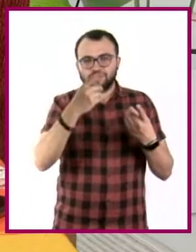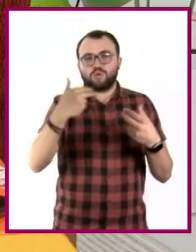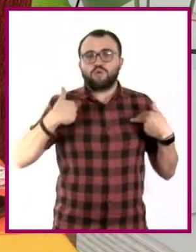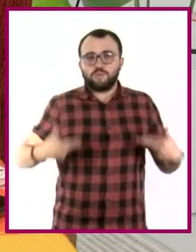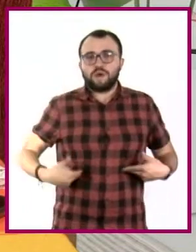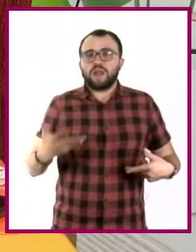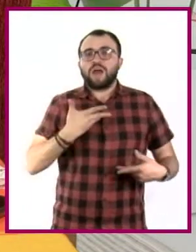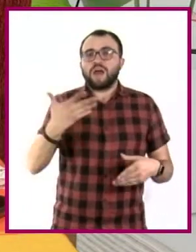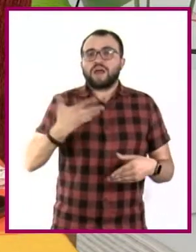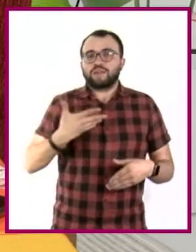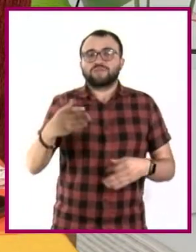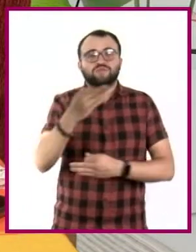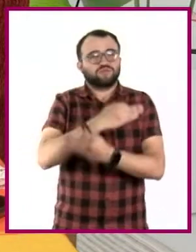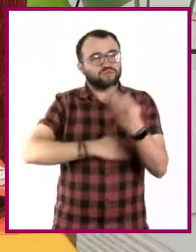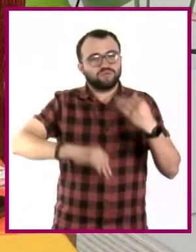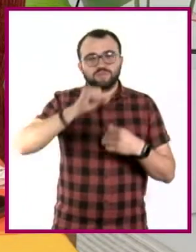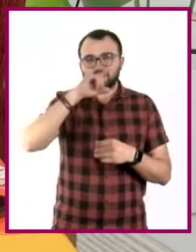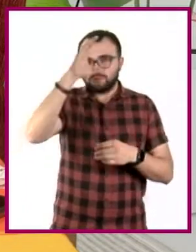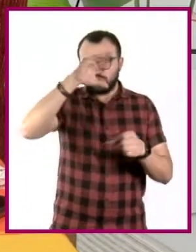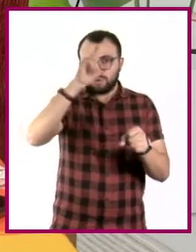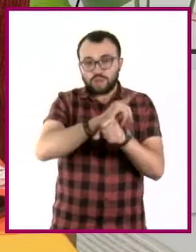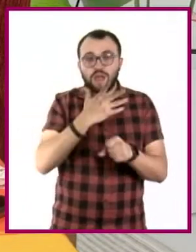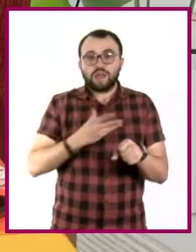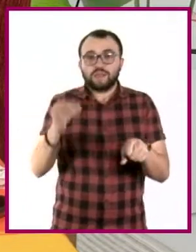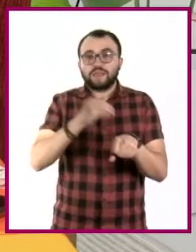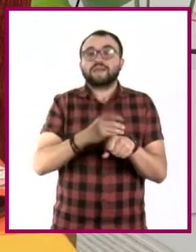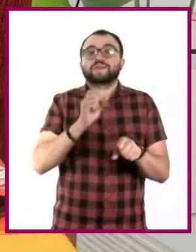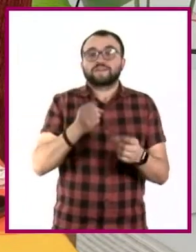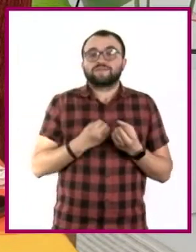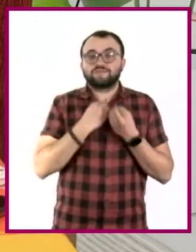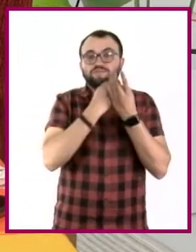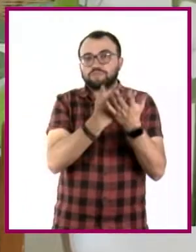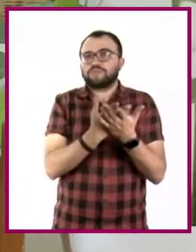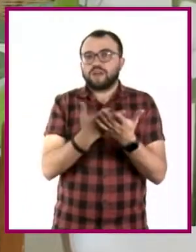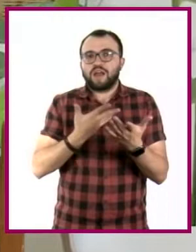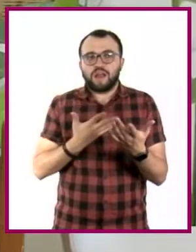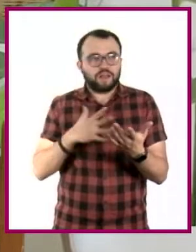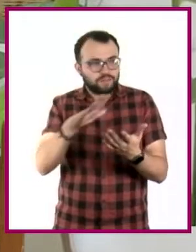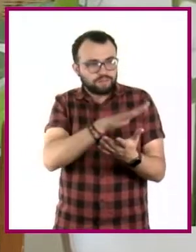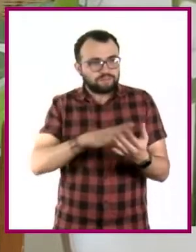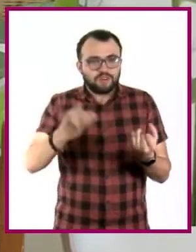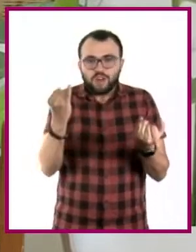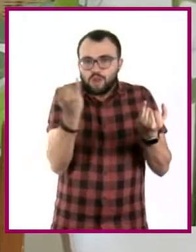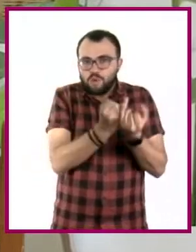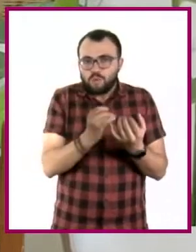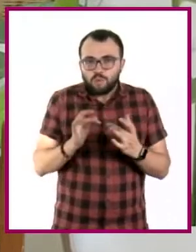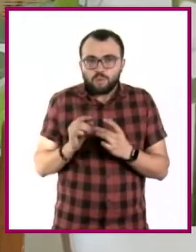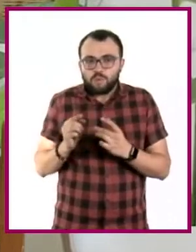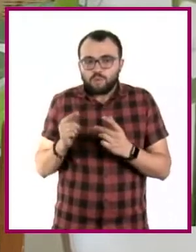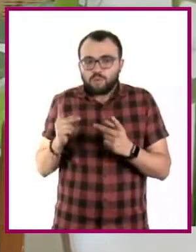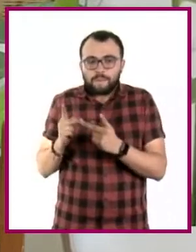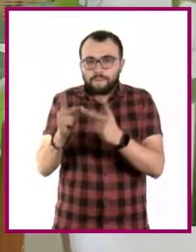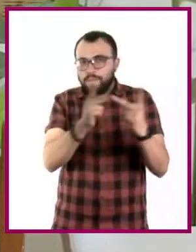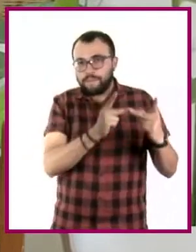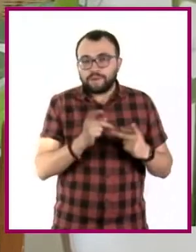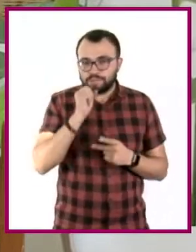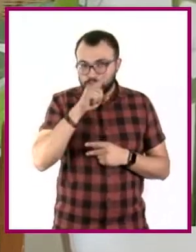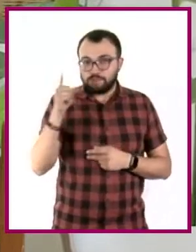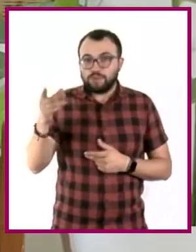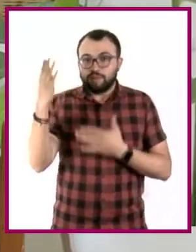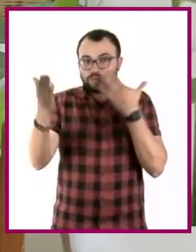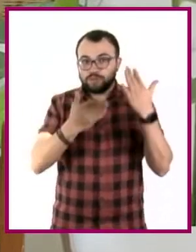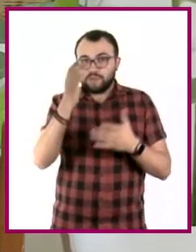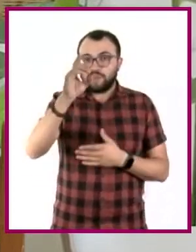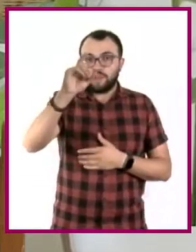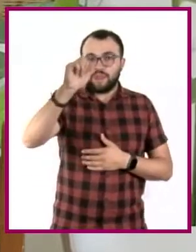tenemos en todos los contextos culturales elementos de expresión que son comunes. De hecho, los estudios de Darwin y de